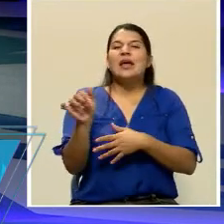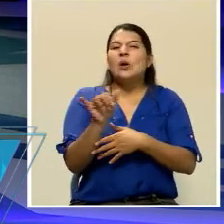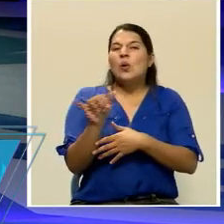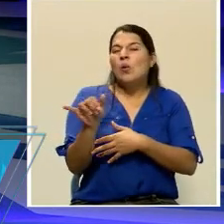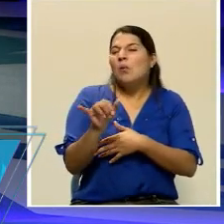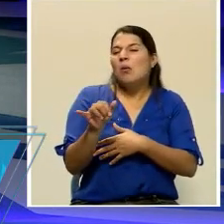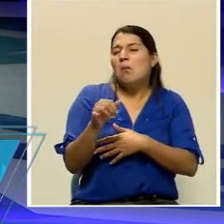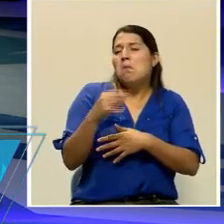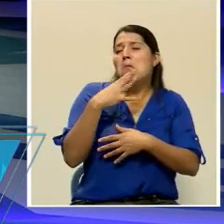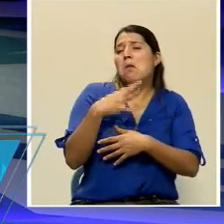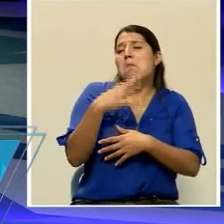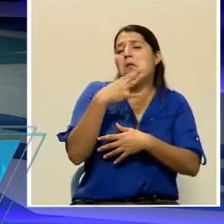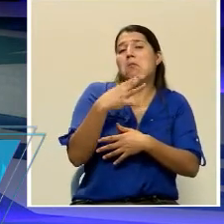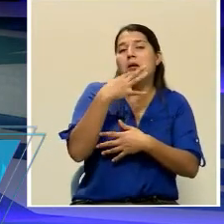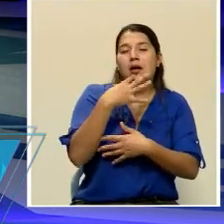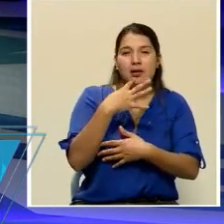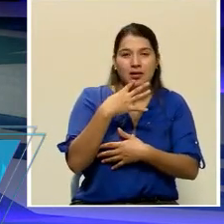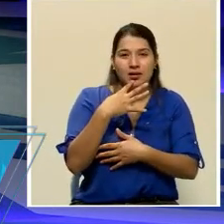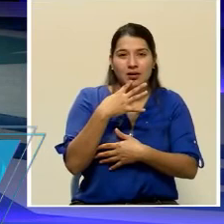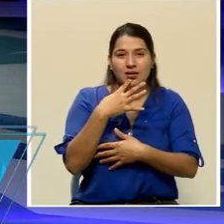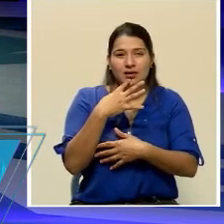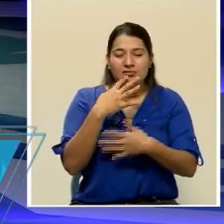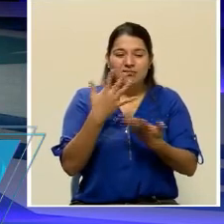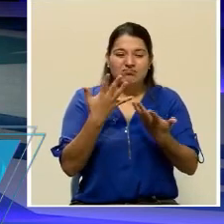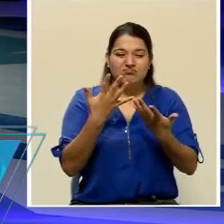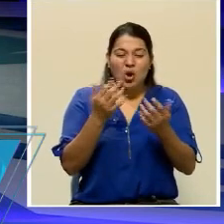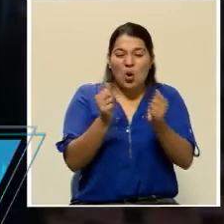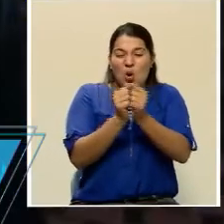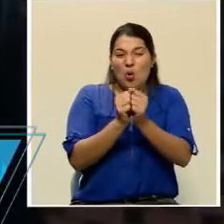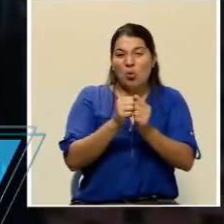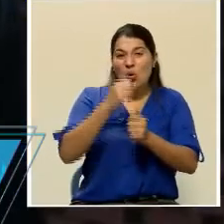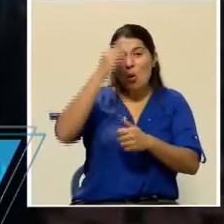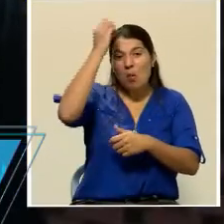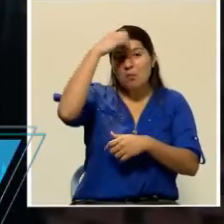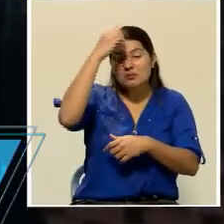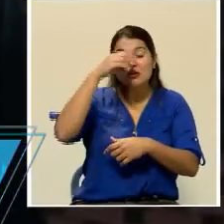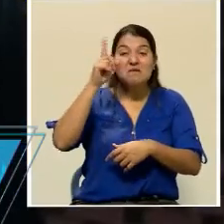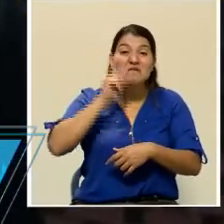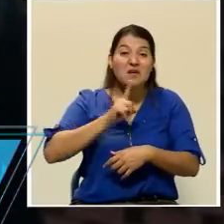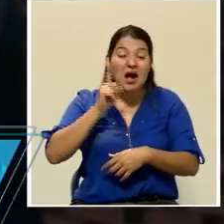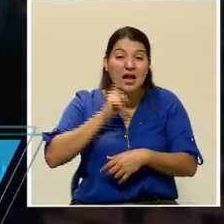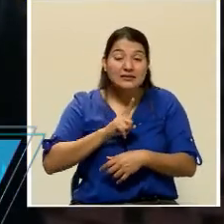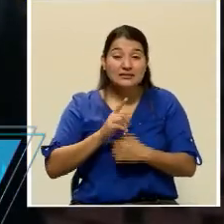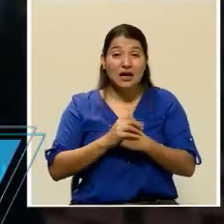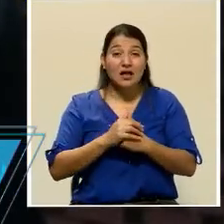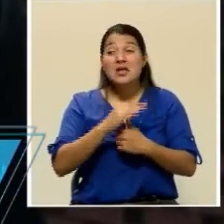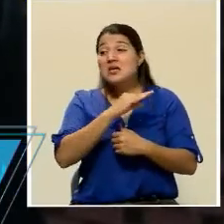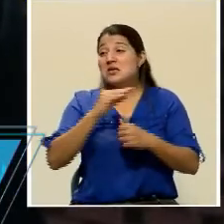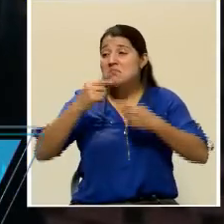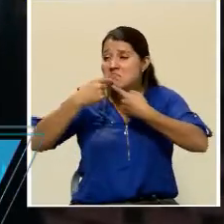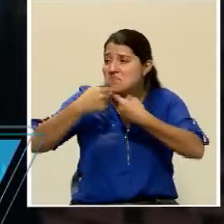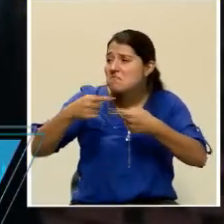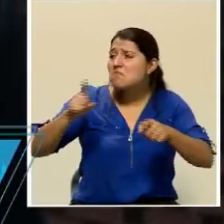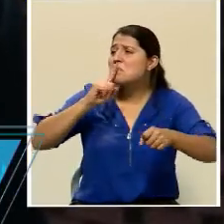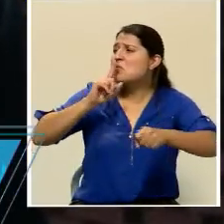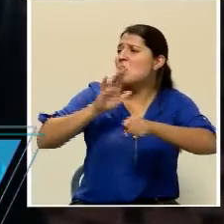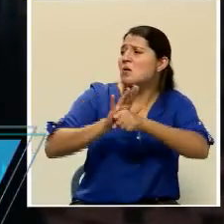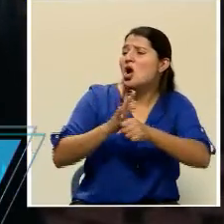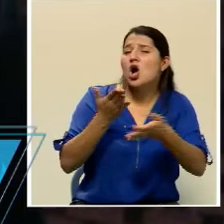llenarse la boca de posiciones falsas, prometiendo lo que no se